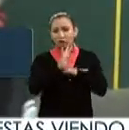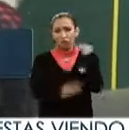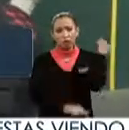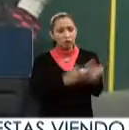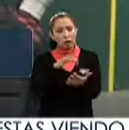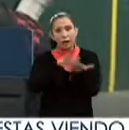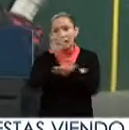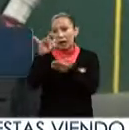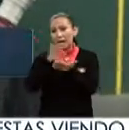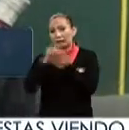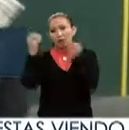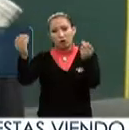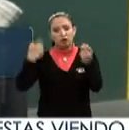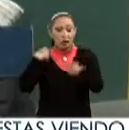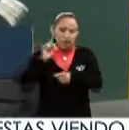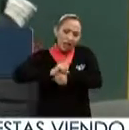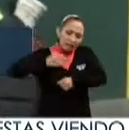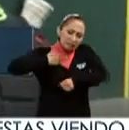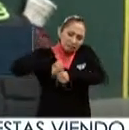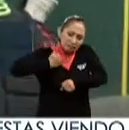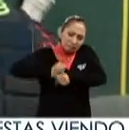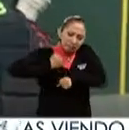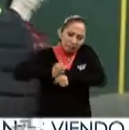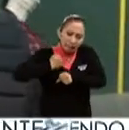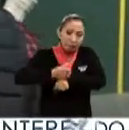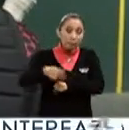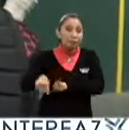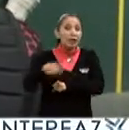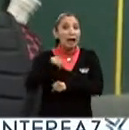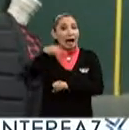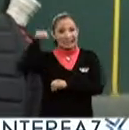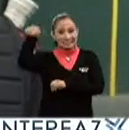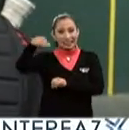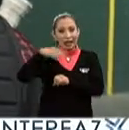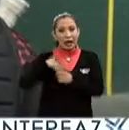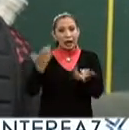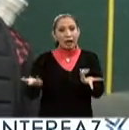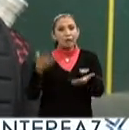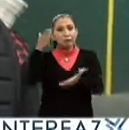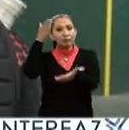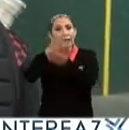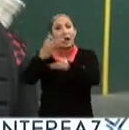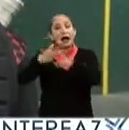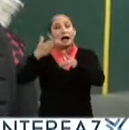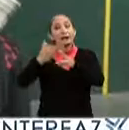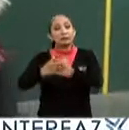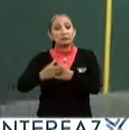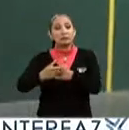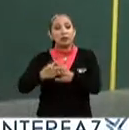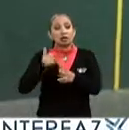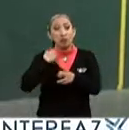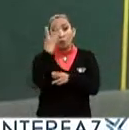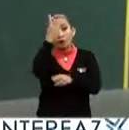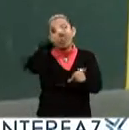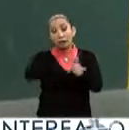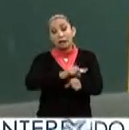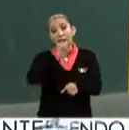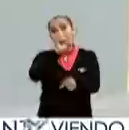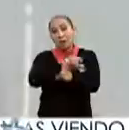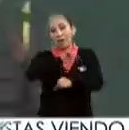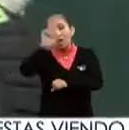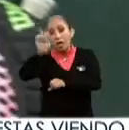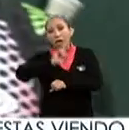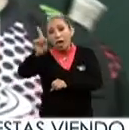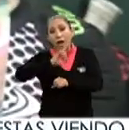esto fue gracias a muchos días de entrenamiento. Allá yendo siendo 4 días a la